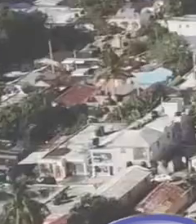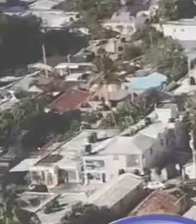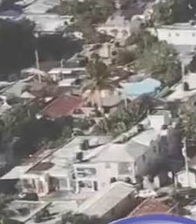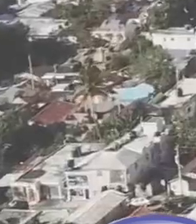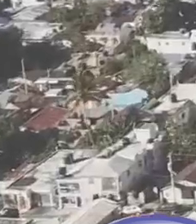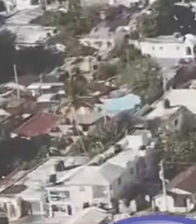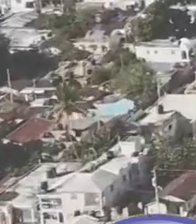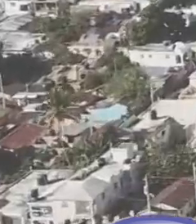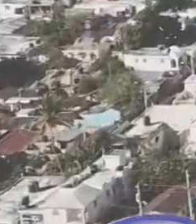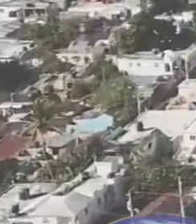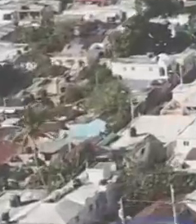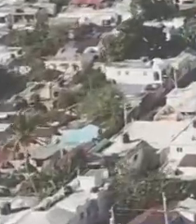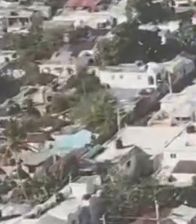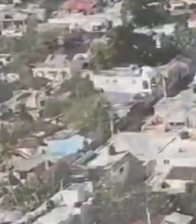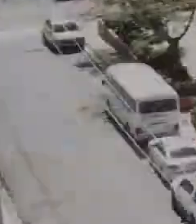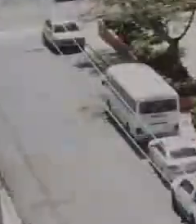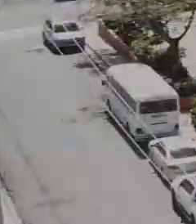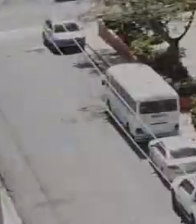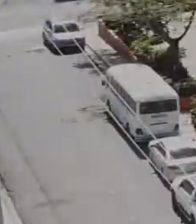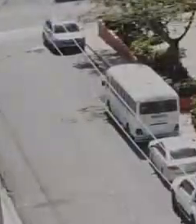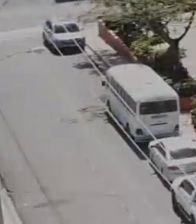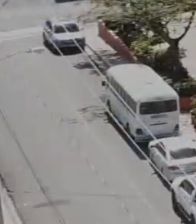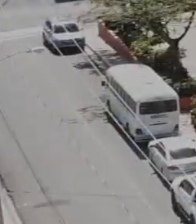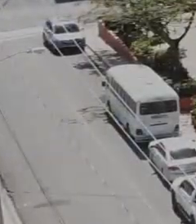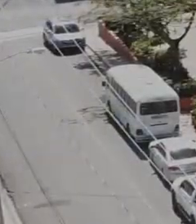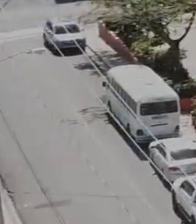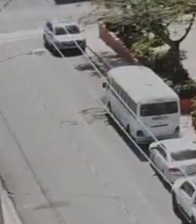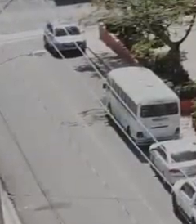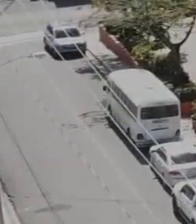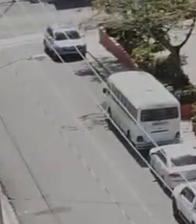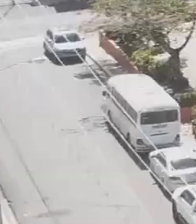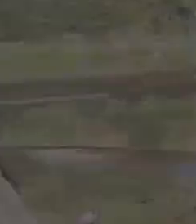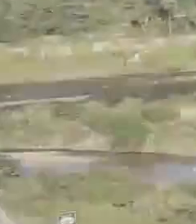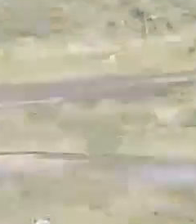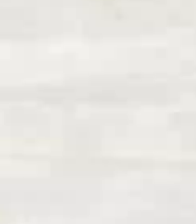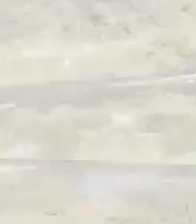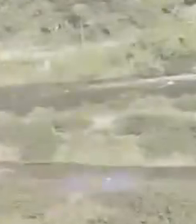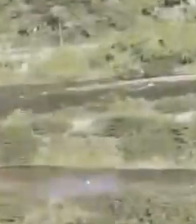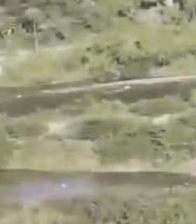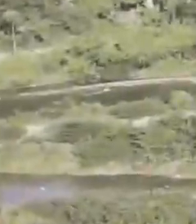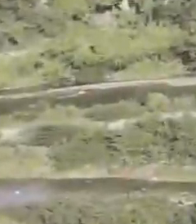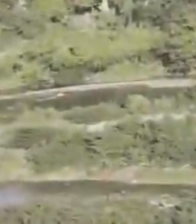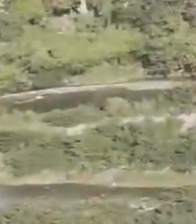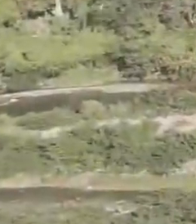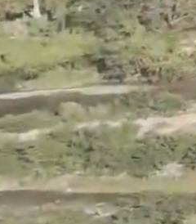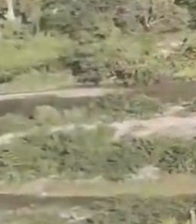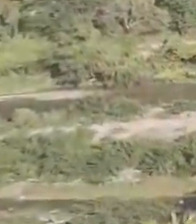En Inver TV, avance, avance de noticias.